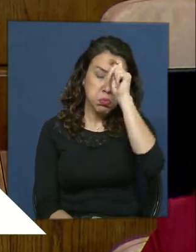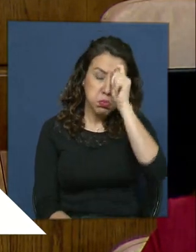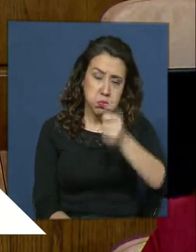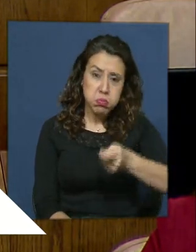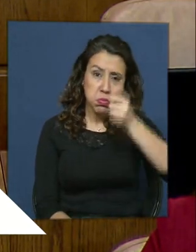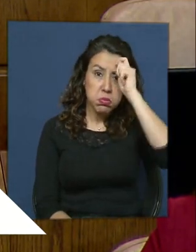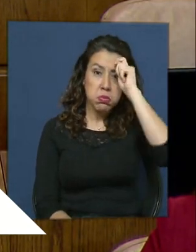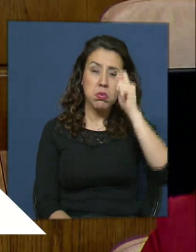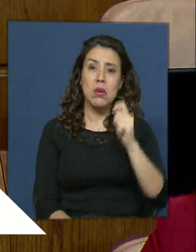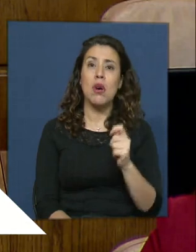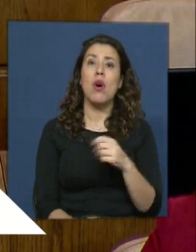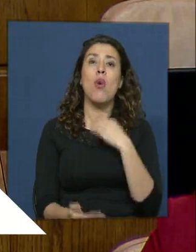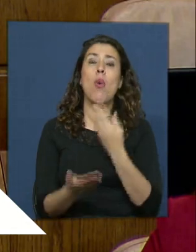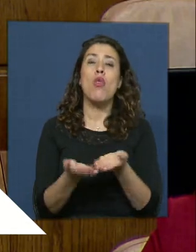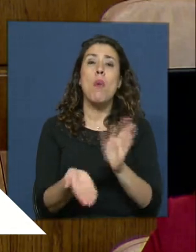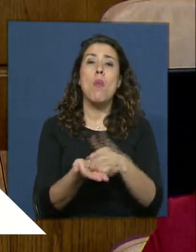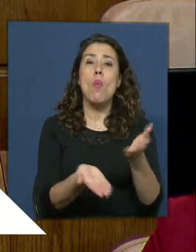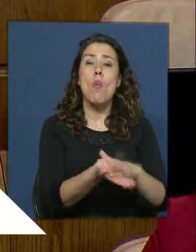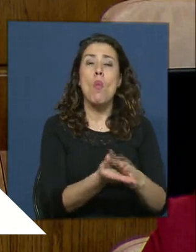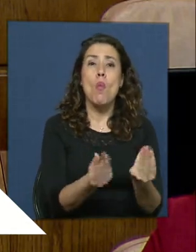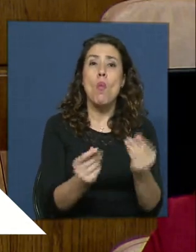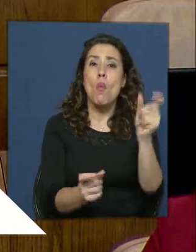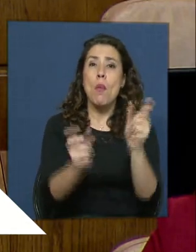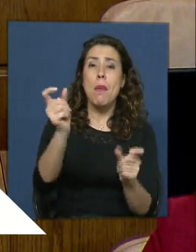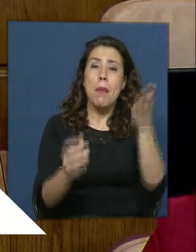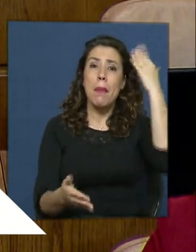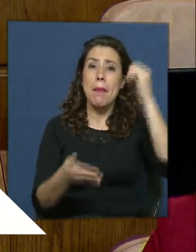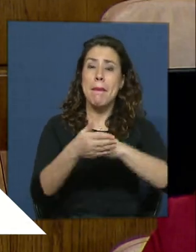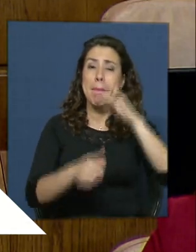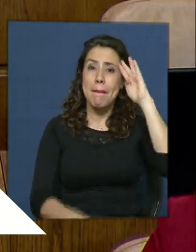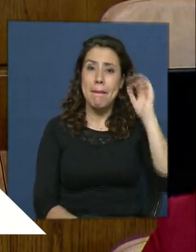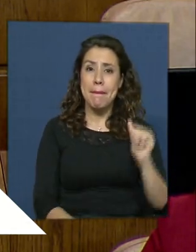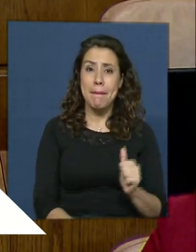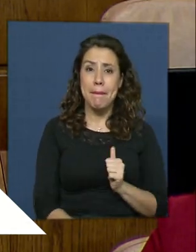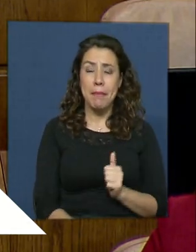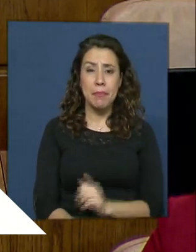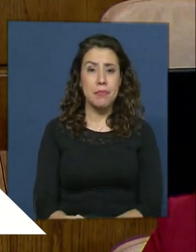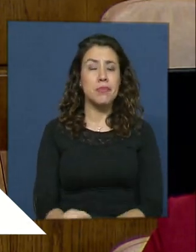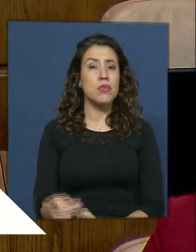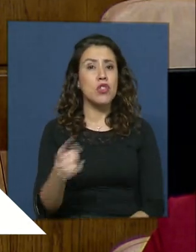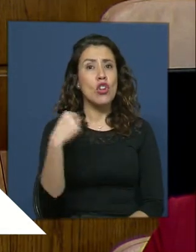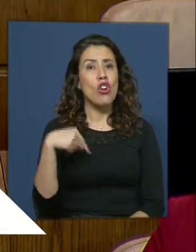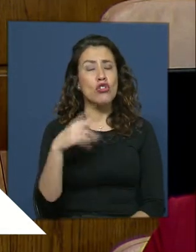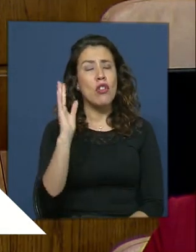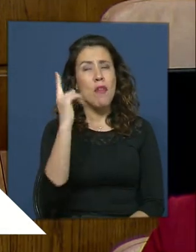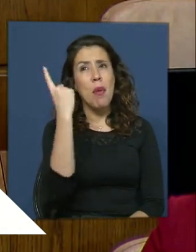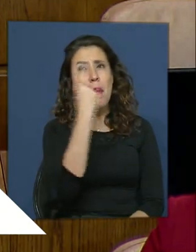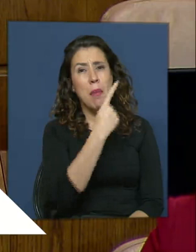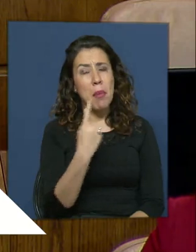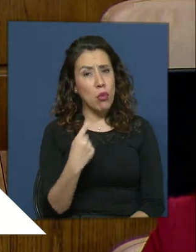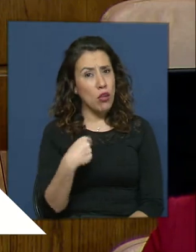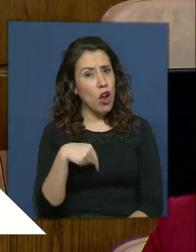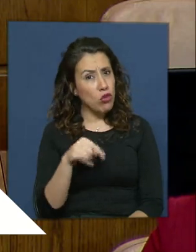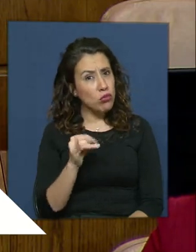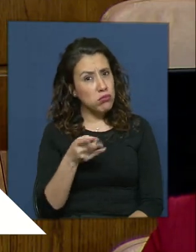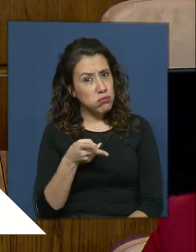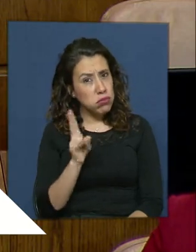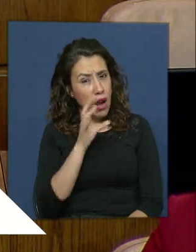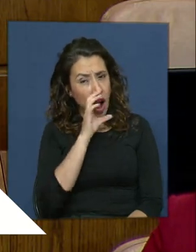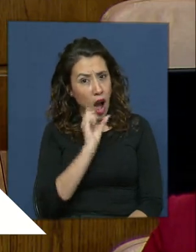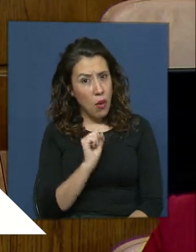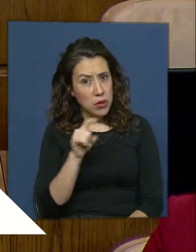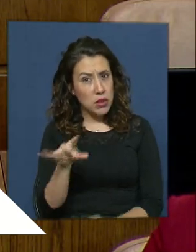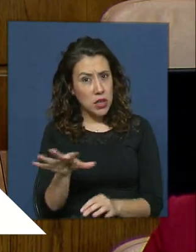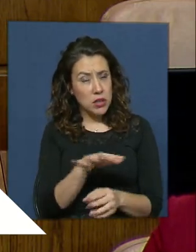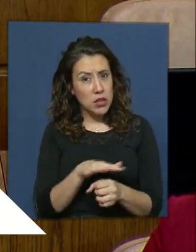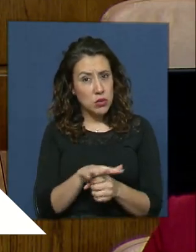enaltece los crímenes de lesa humanidad. La pregunta clara que debemos hacernos es: ¿estamos dispuestos a tolerar este tipo